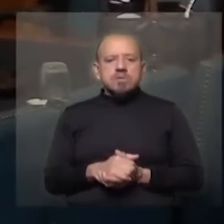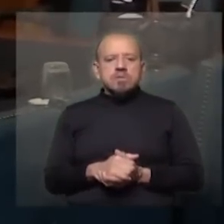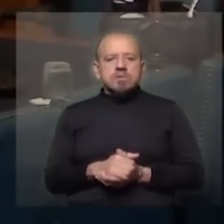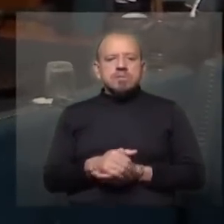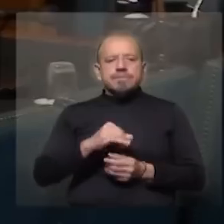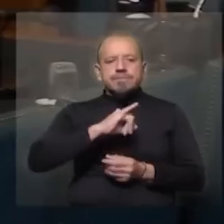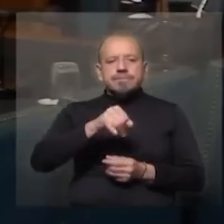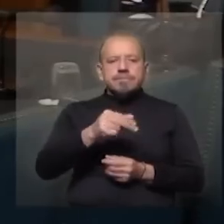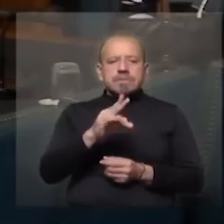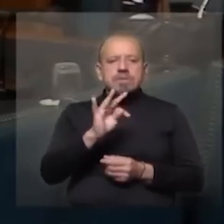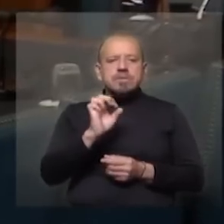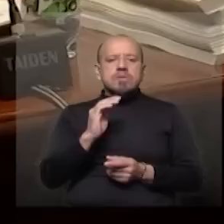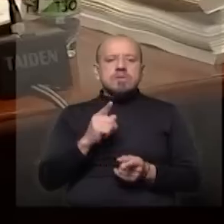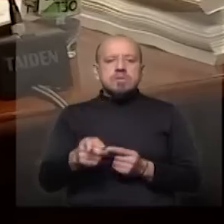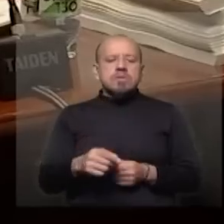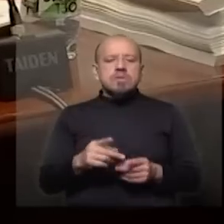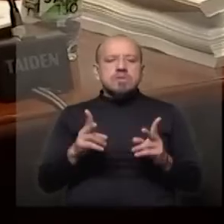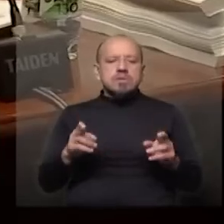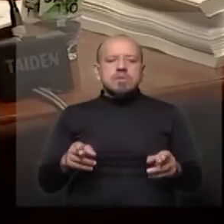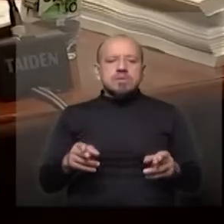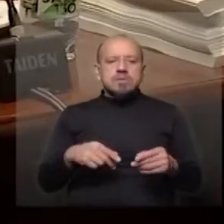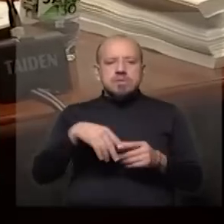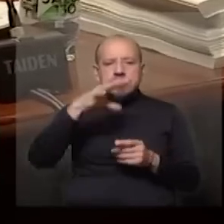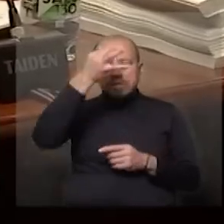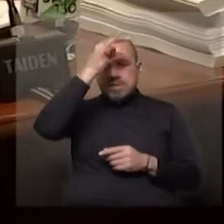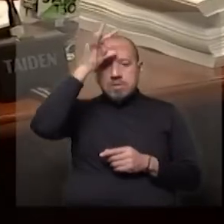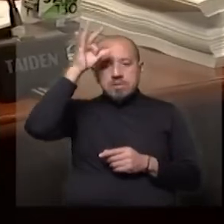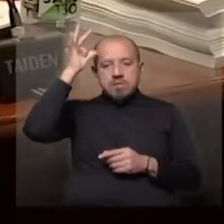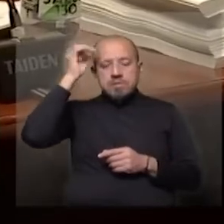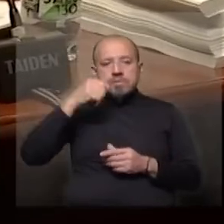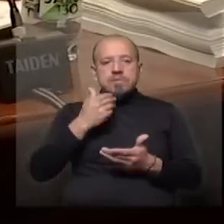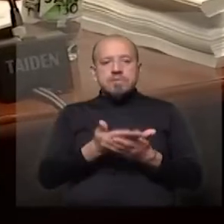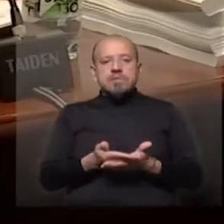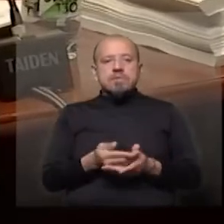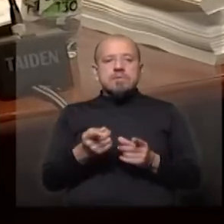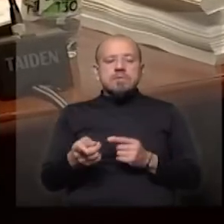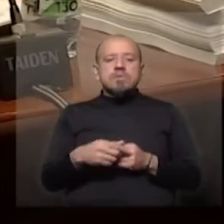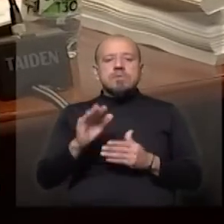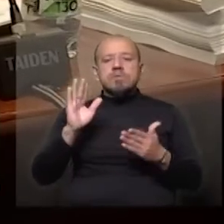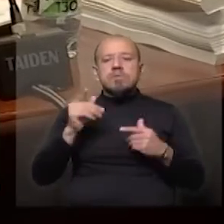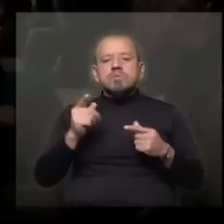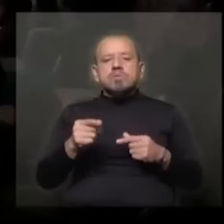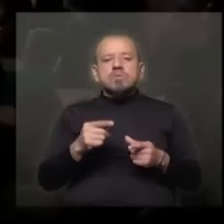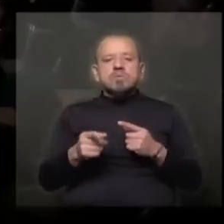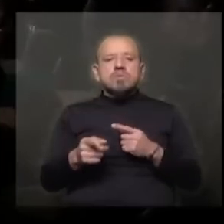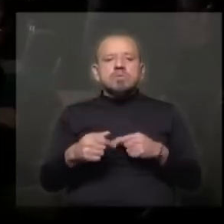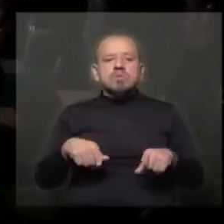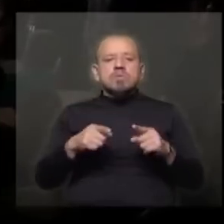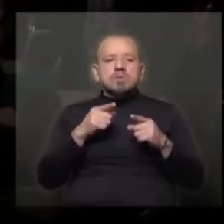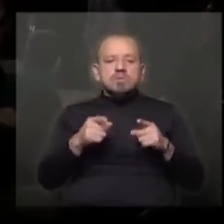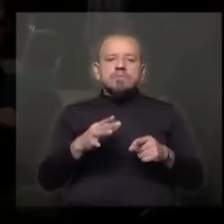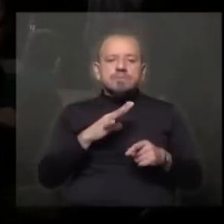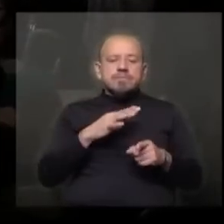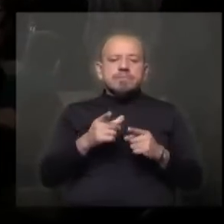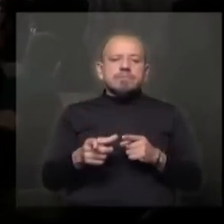jutep sobre el filo del plazo legal El senador sartoria asegura que presentó la declaración jurada de bienes e ingresos y que allí